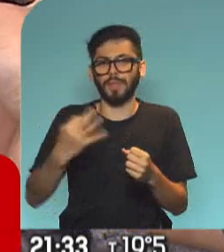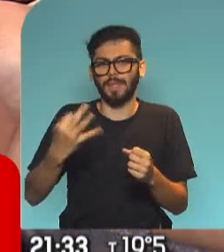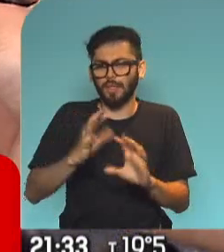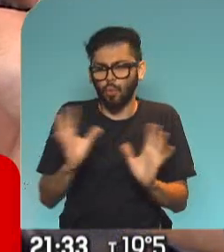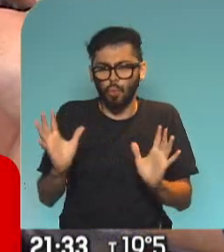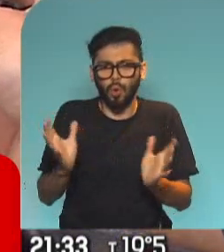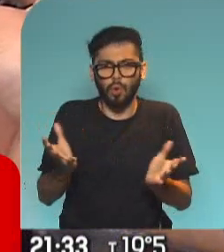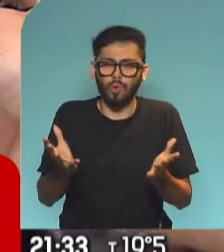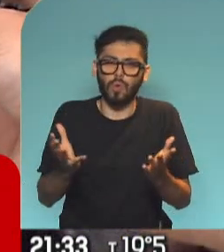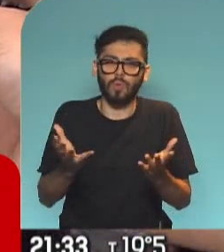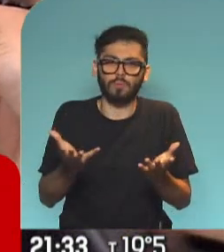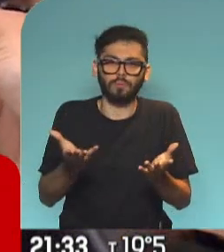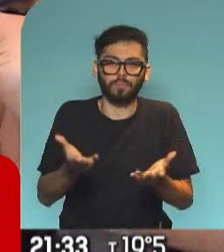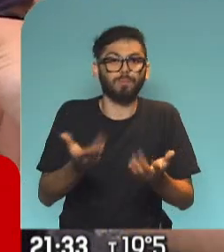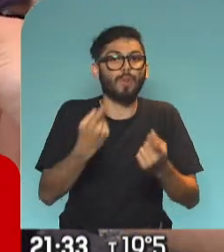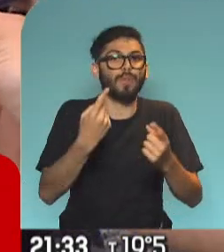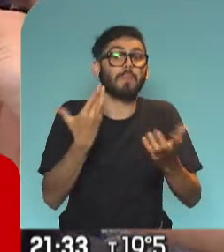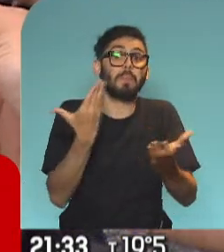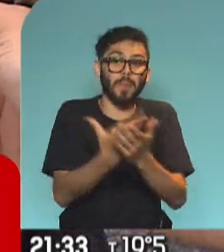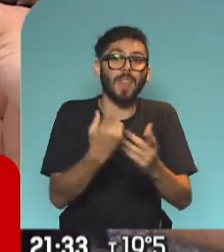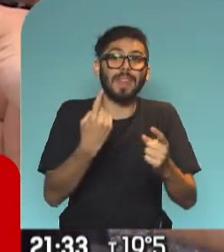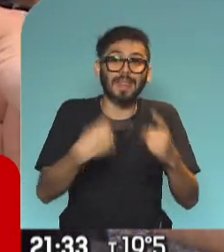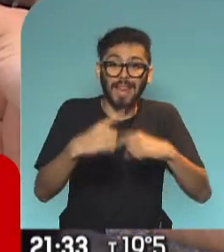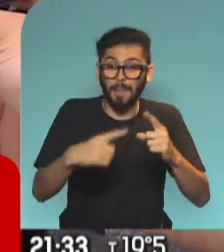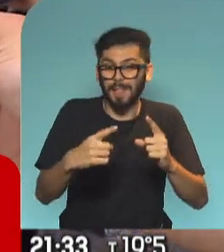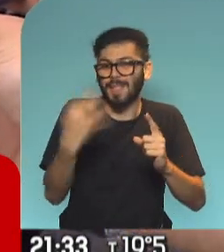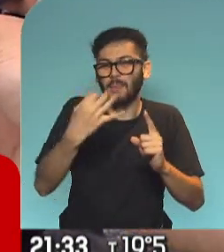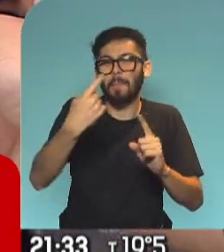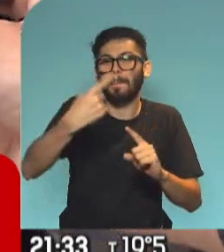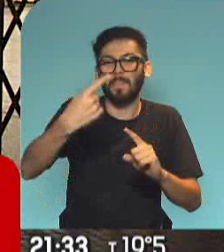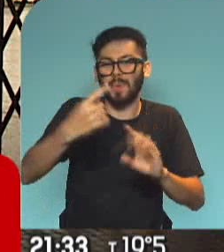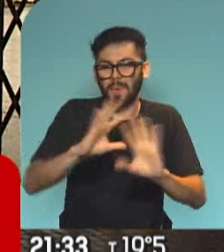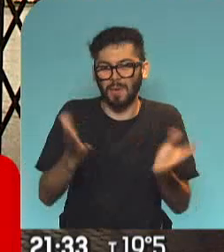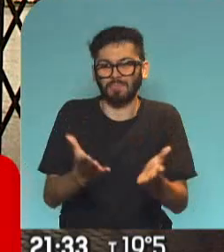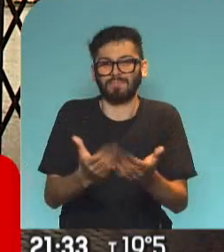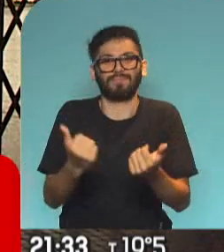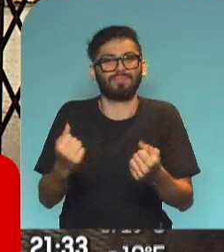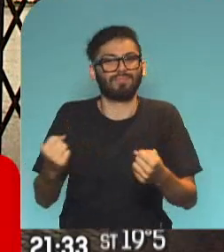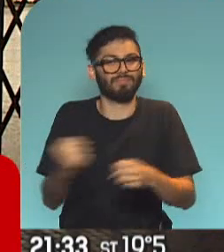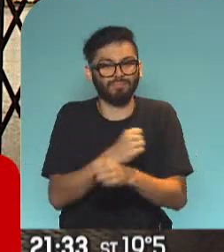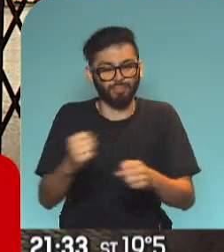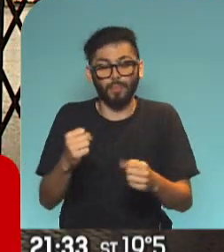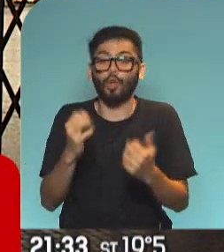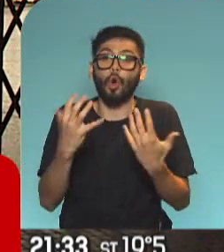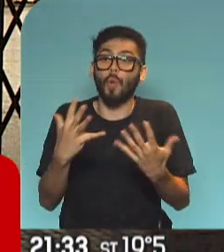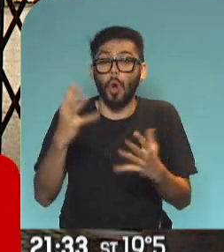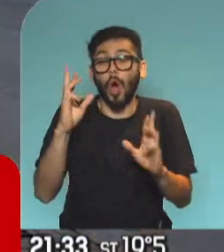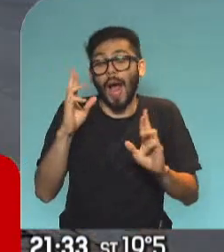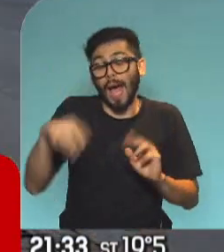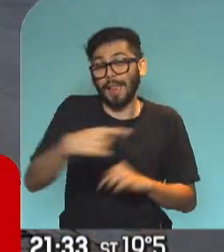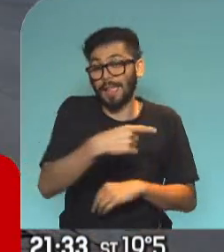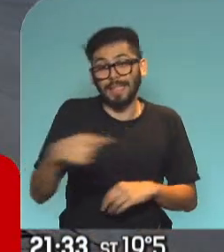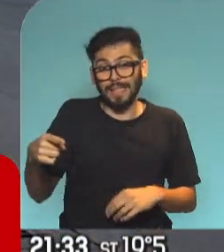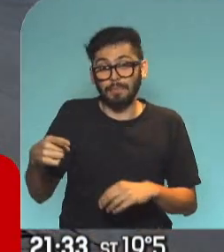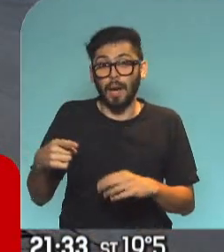ya estar dentro del trámite iniciado, la que salga más rápido. Obviamente queremos que sea esta misma semana y